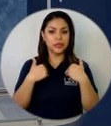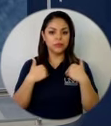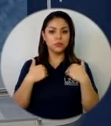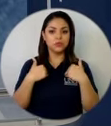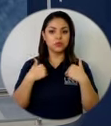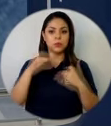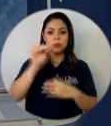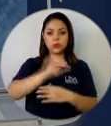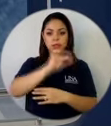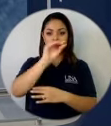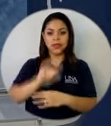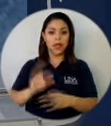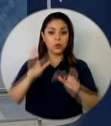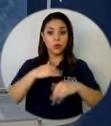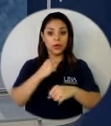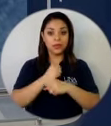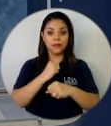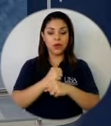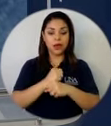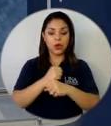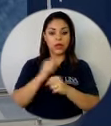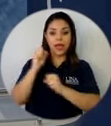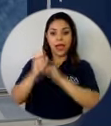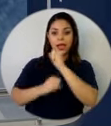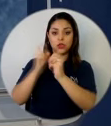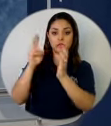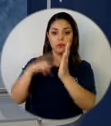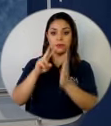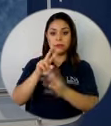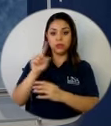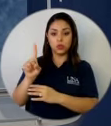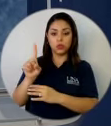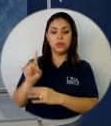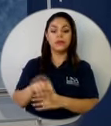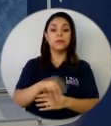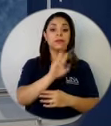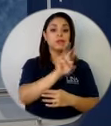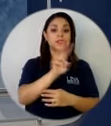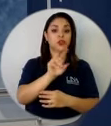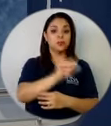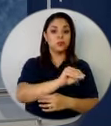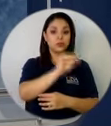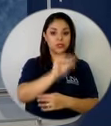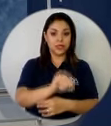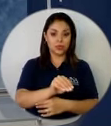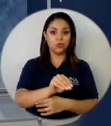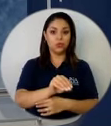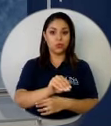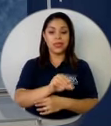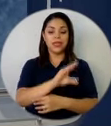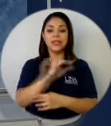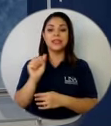una tasa de desempleo en el 2021 del 22% y un subempleo del 17%.